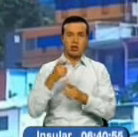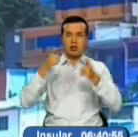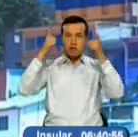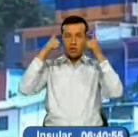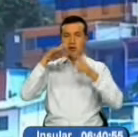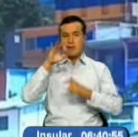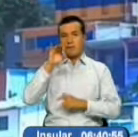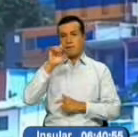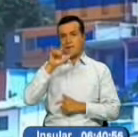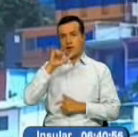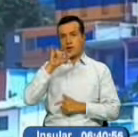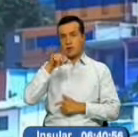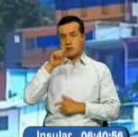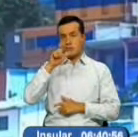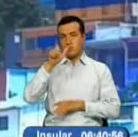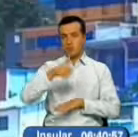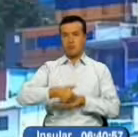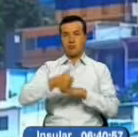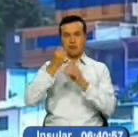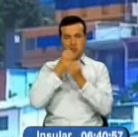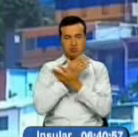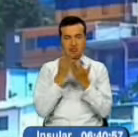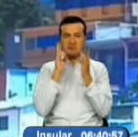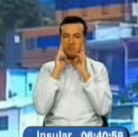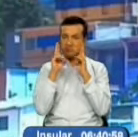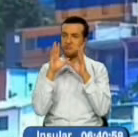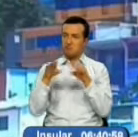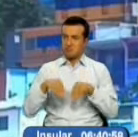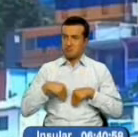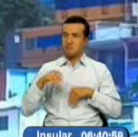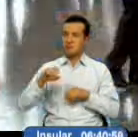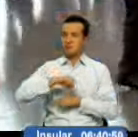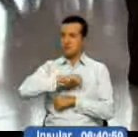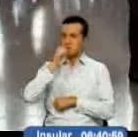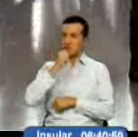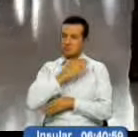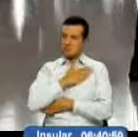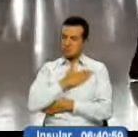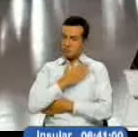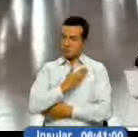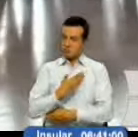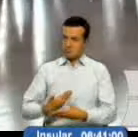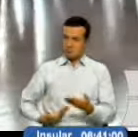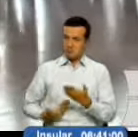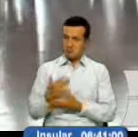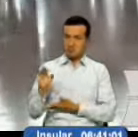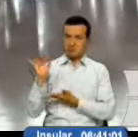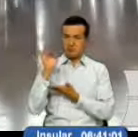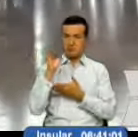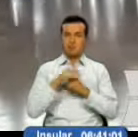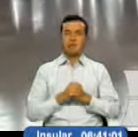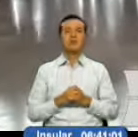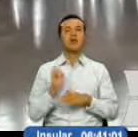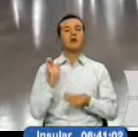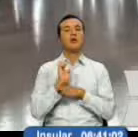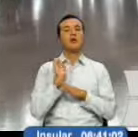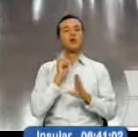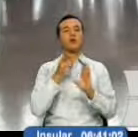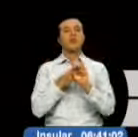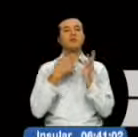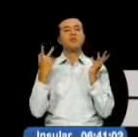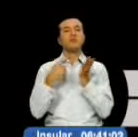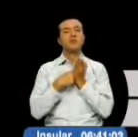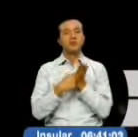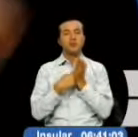VI, algunas voces autorizadas reconocieron este proceso. Ecuador también se ha colado en la inauguración del primer Foro Mundial sobre